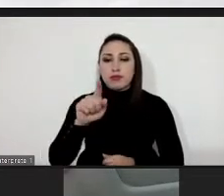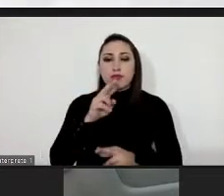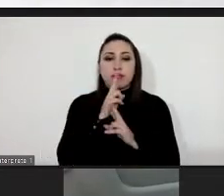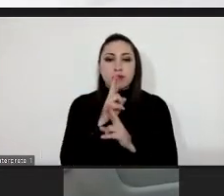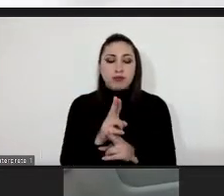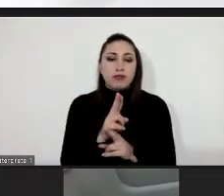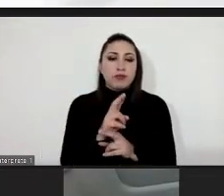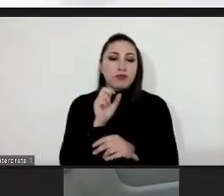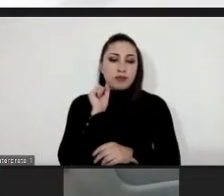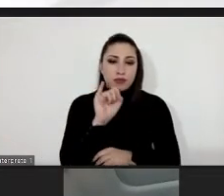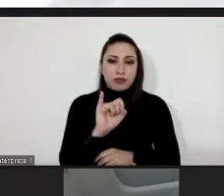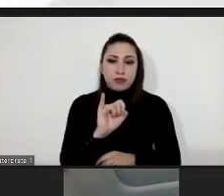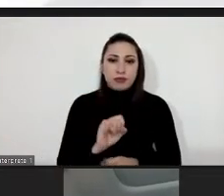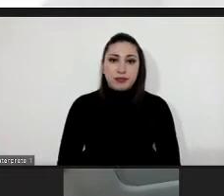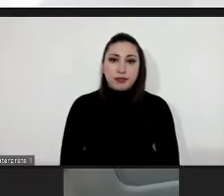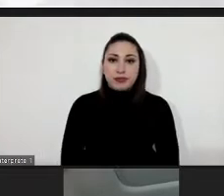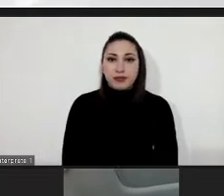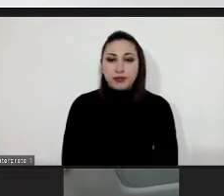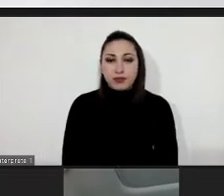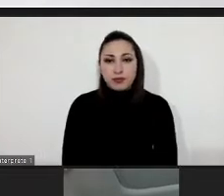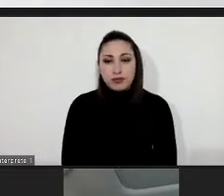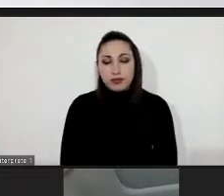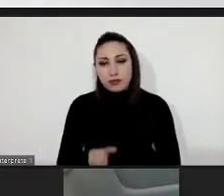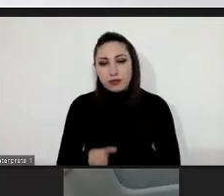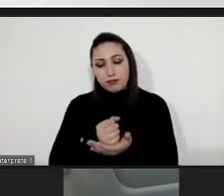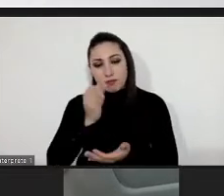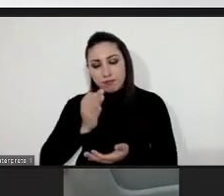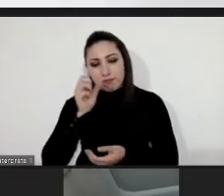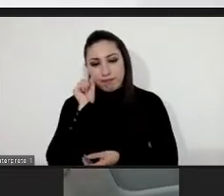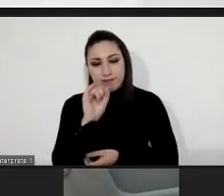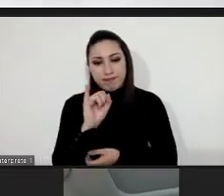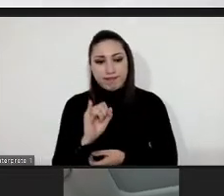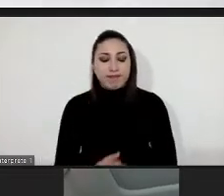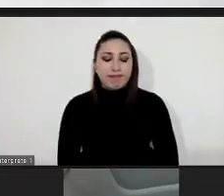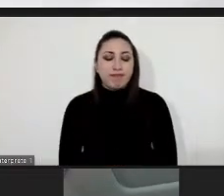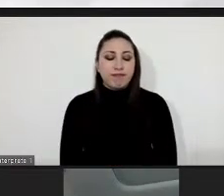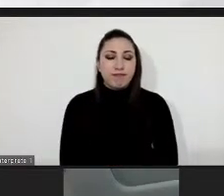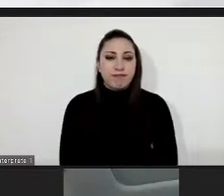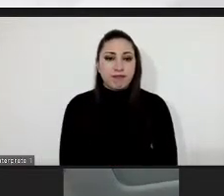Isabel Guadarrama, a favor. Aprobado por unanimidad, diputada presidenta.